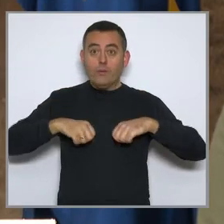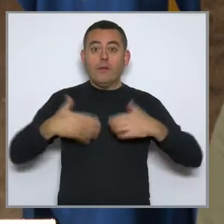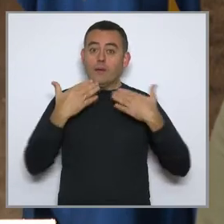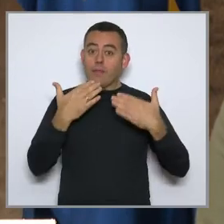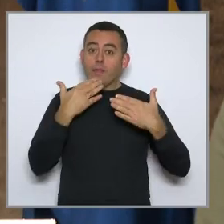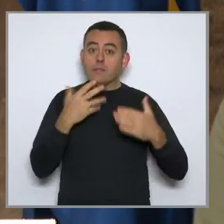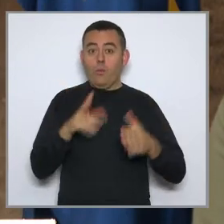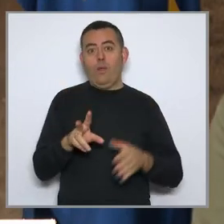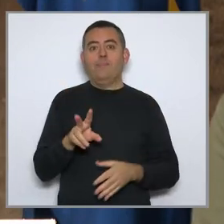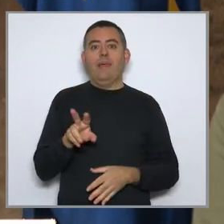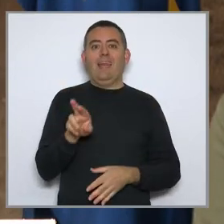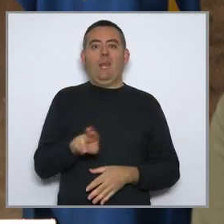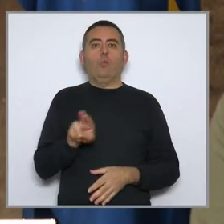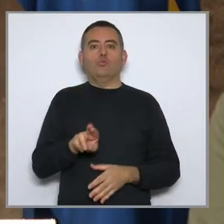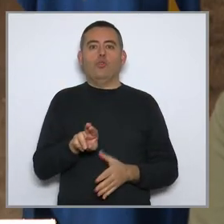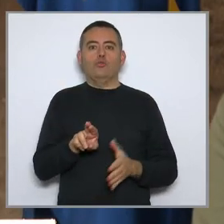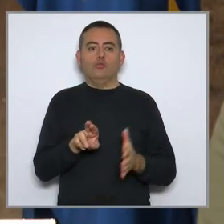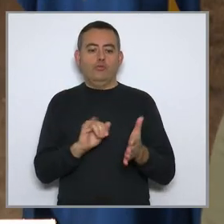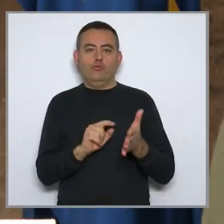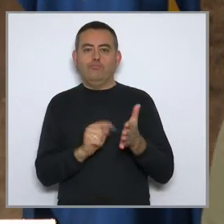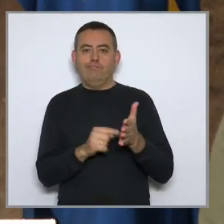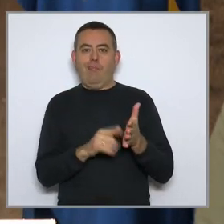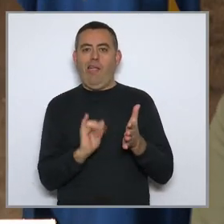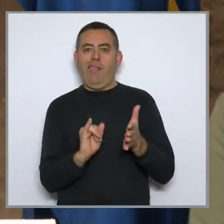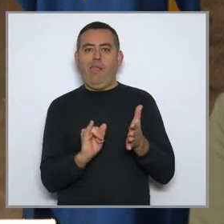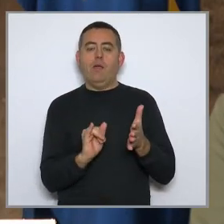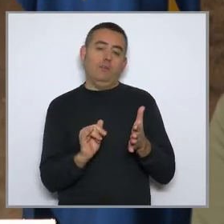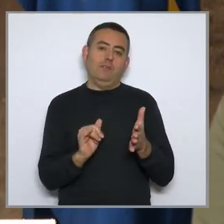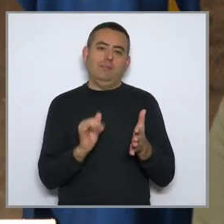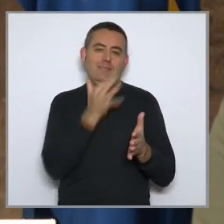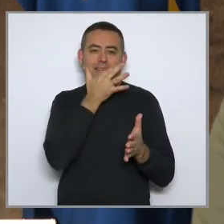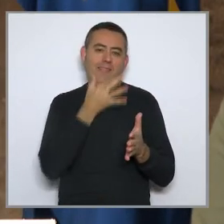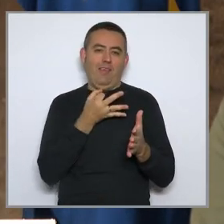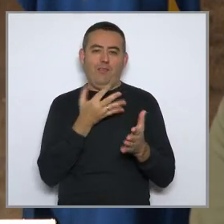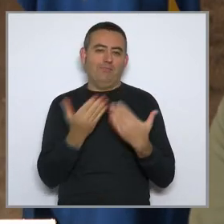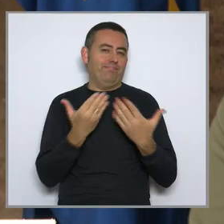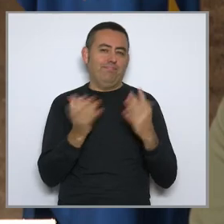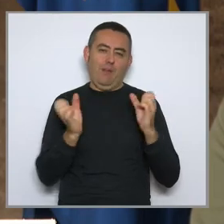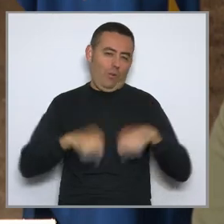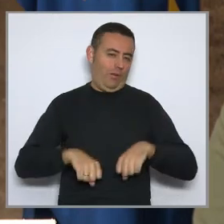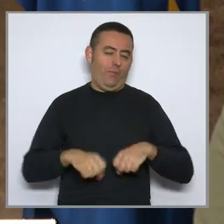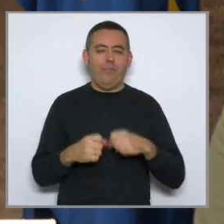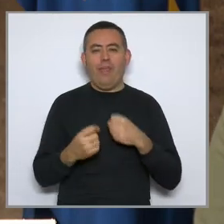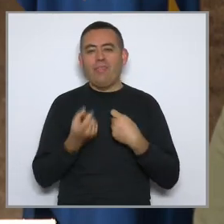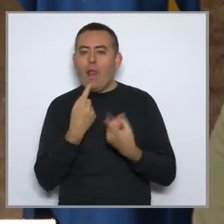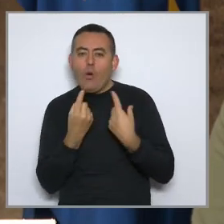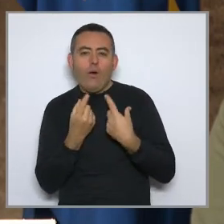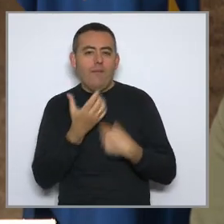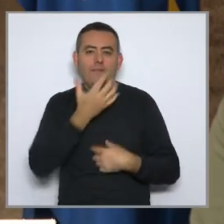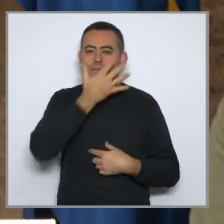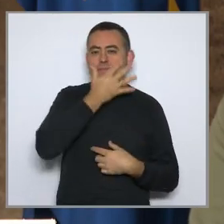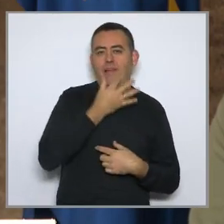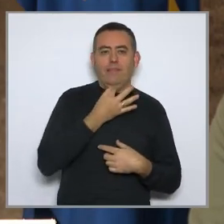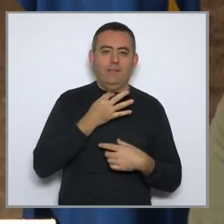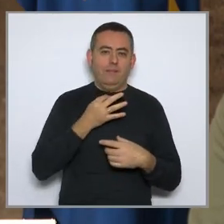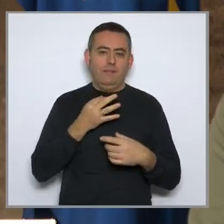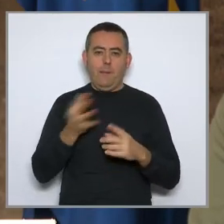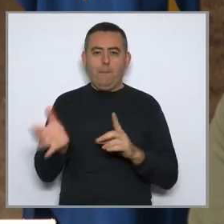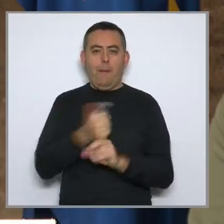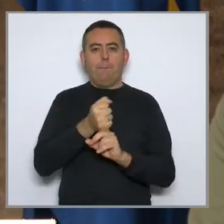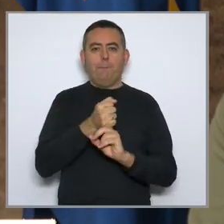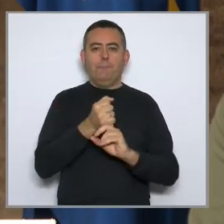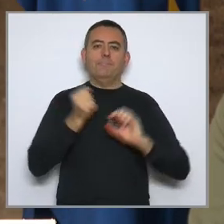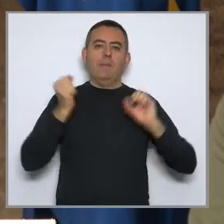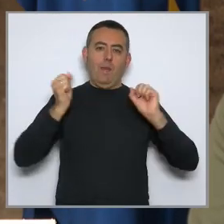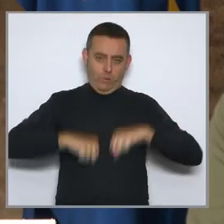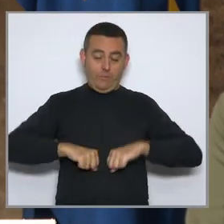es relativamente sencillo, de manera que el diálogo y el acuerdo es fácil de alcanzar si, en este